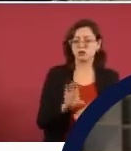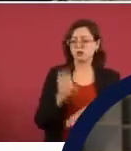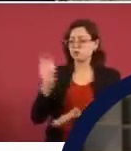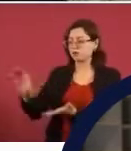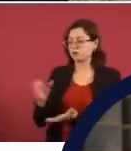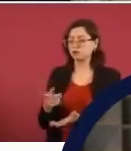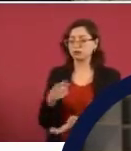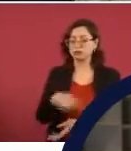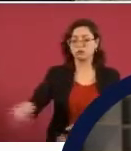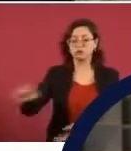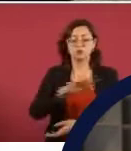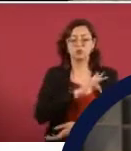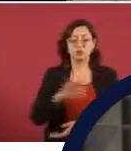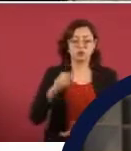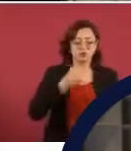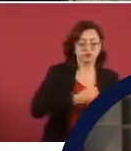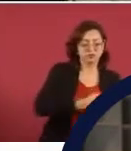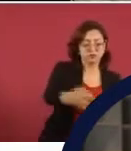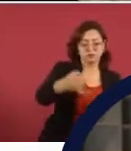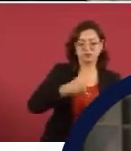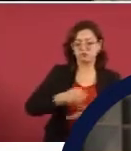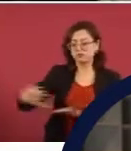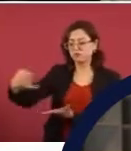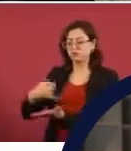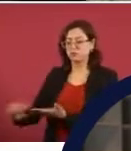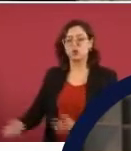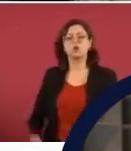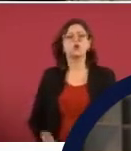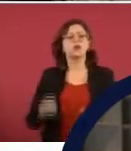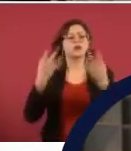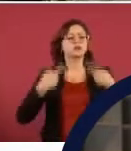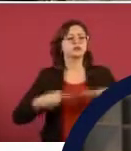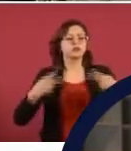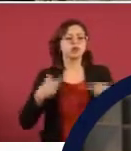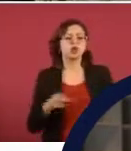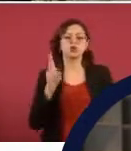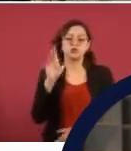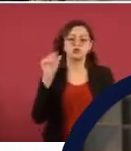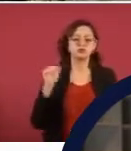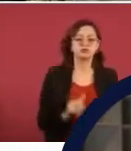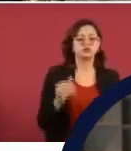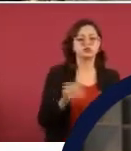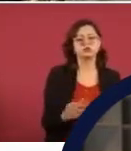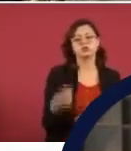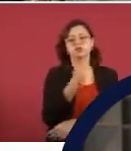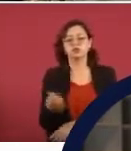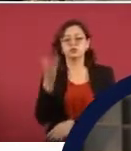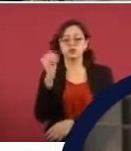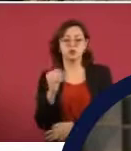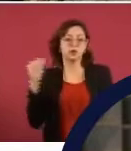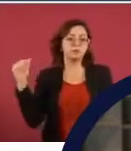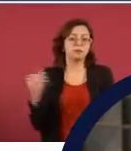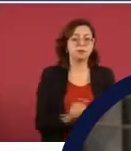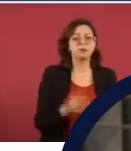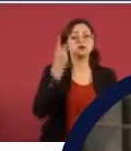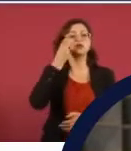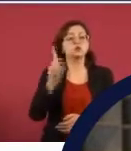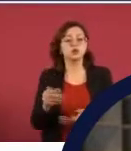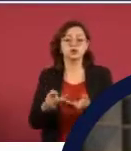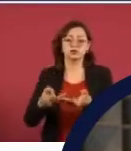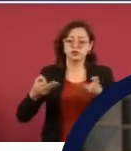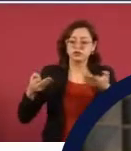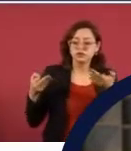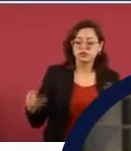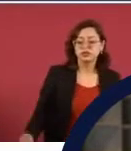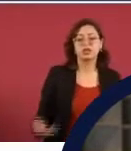solo una variable de muchas, no es una variable determinante, porque la violencia a veces ocurre también en territorios o